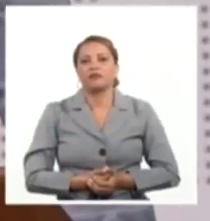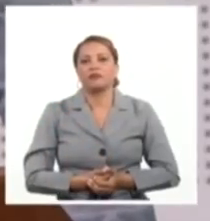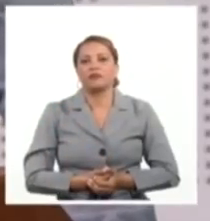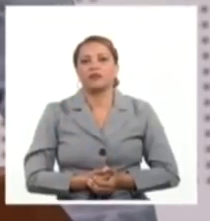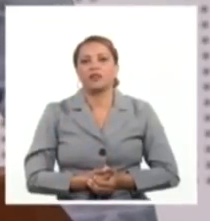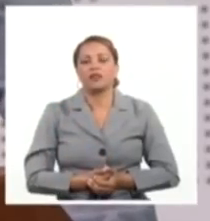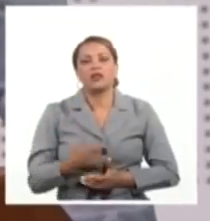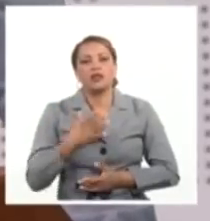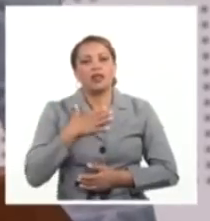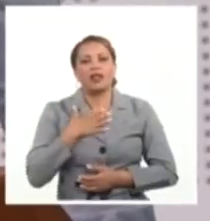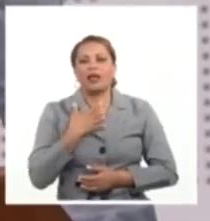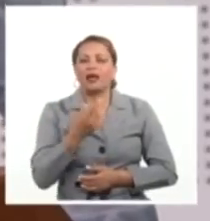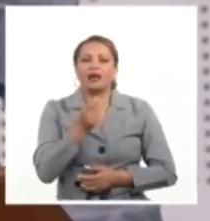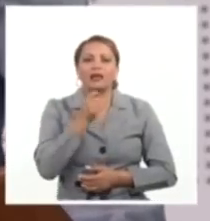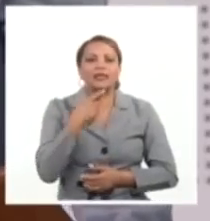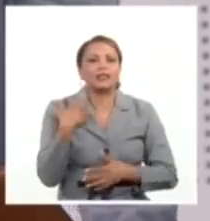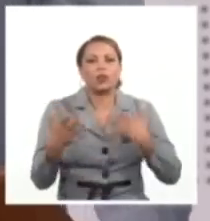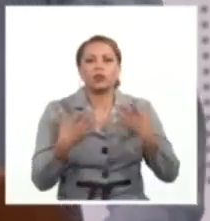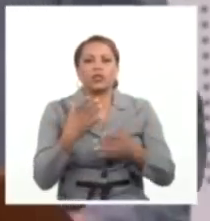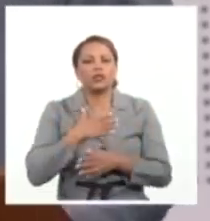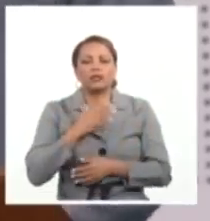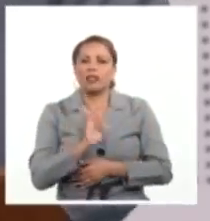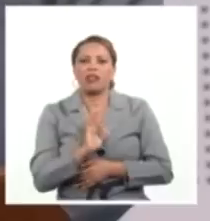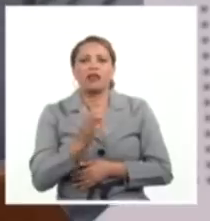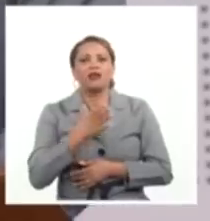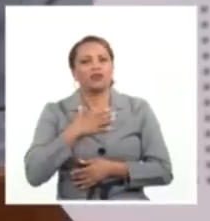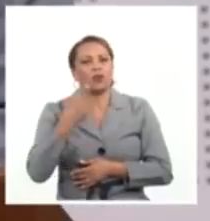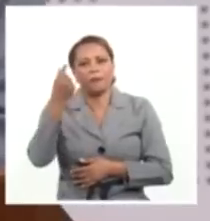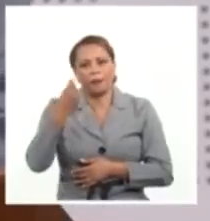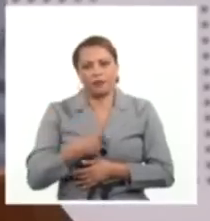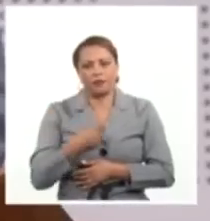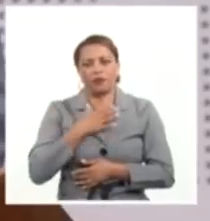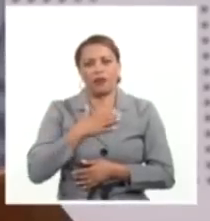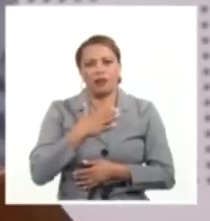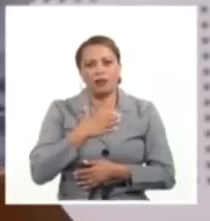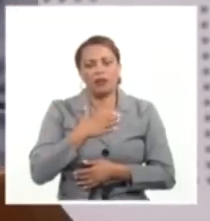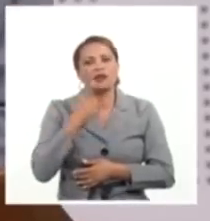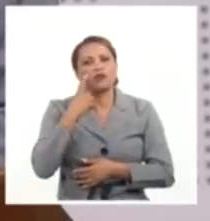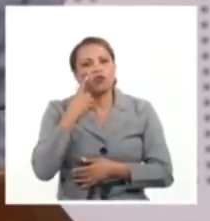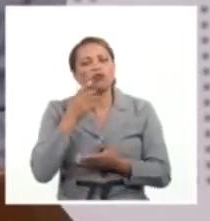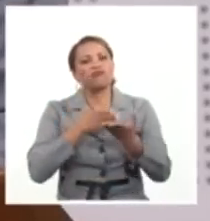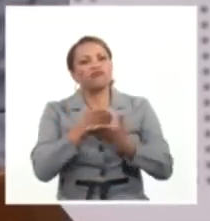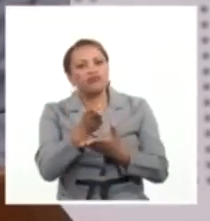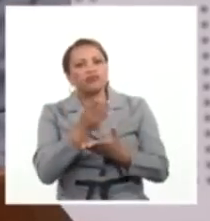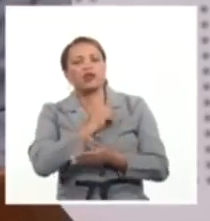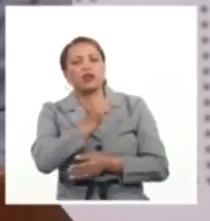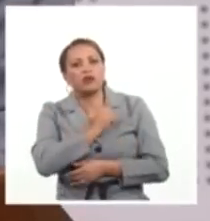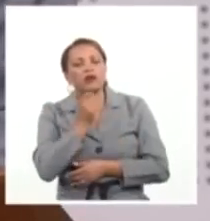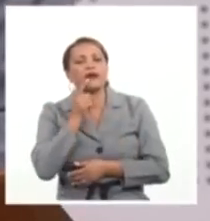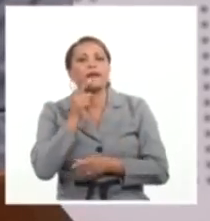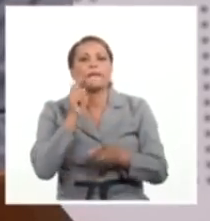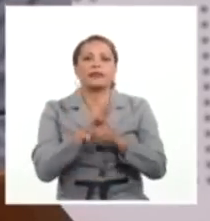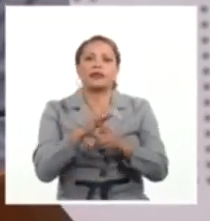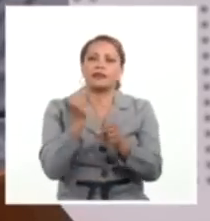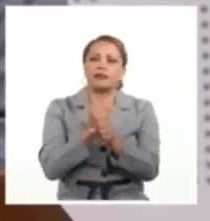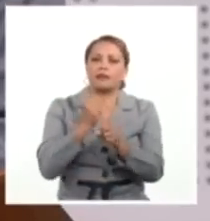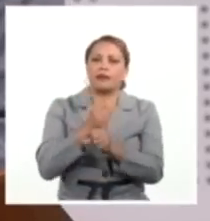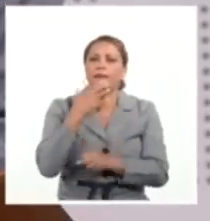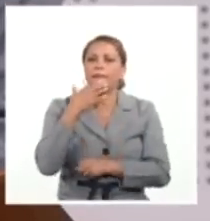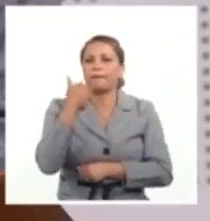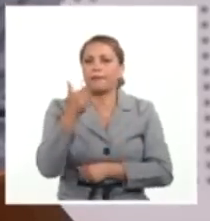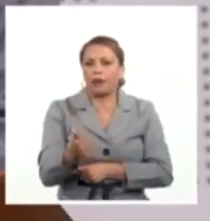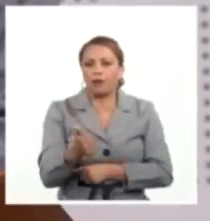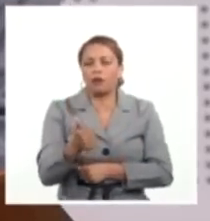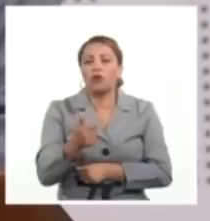personales. Reconocerlas me ayudan a visibilizar los caminos para superarlas. En ellos están las únicas